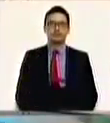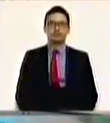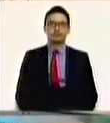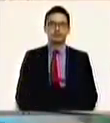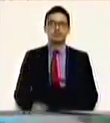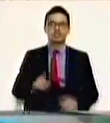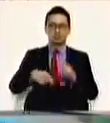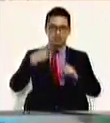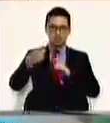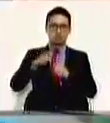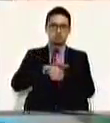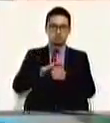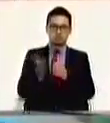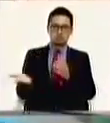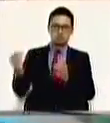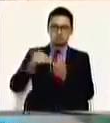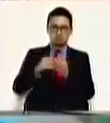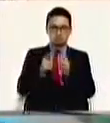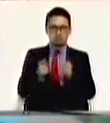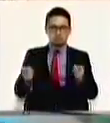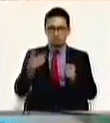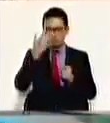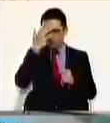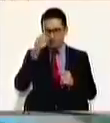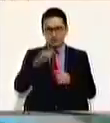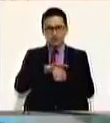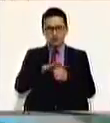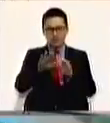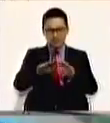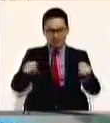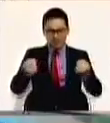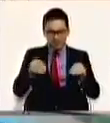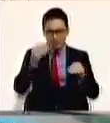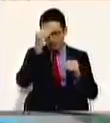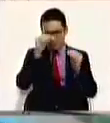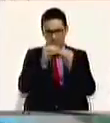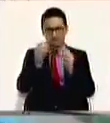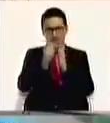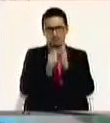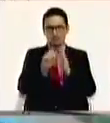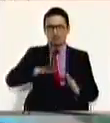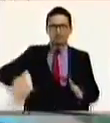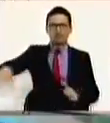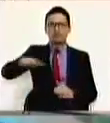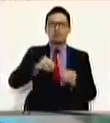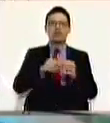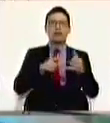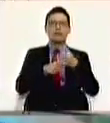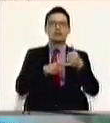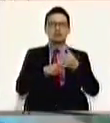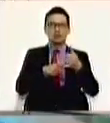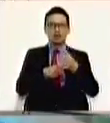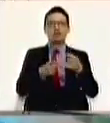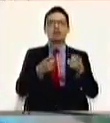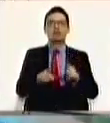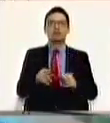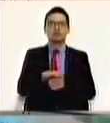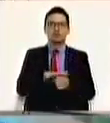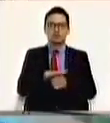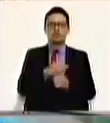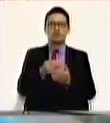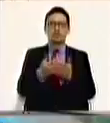ese tema para explicar por qué en general la presión de la tierra y por qué en particular en la altiplanura y en la Amazonía, donde también se está presentando